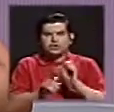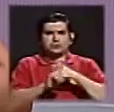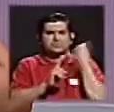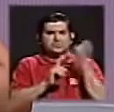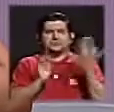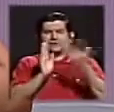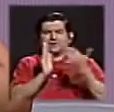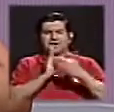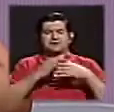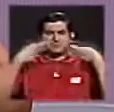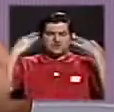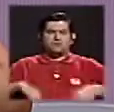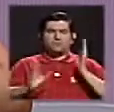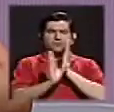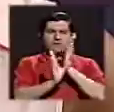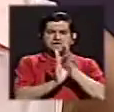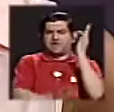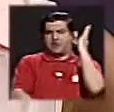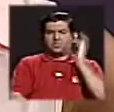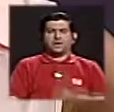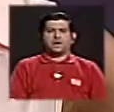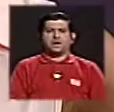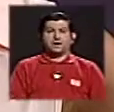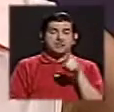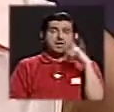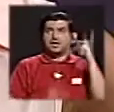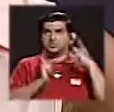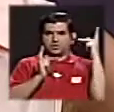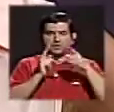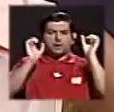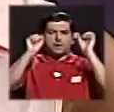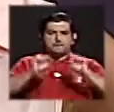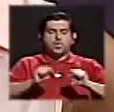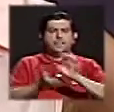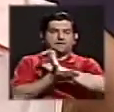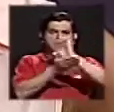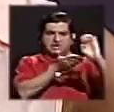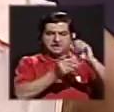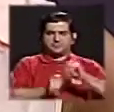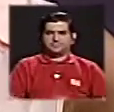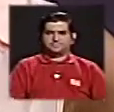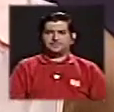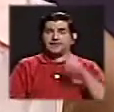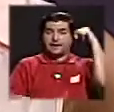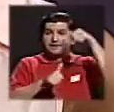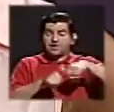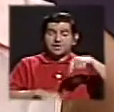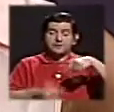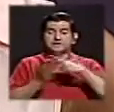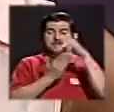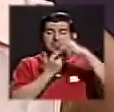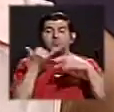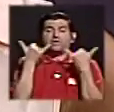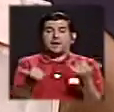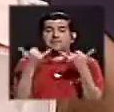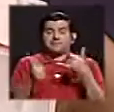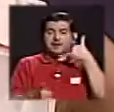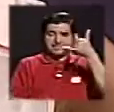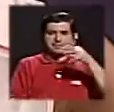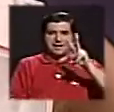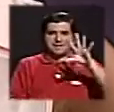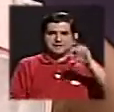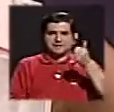consecuencias físicas y psicológicas para las mujeres y que eso perfectamente podría ser evitado. Recuerde que estamos en vivo. Puede